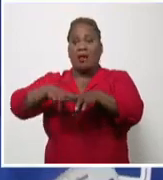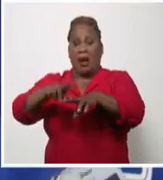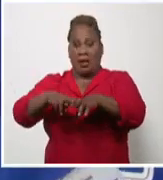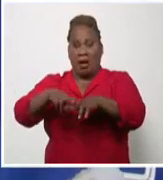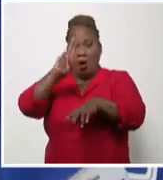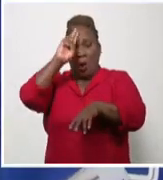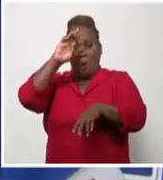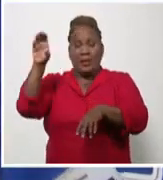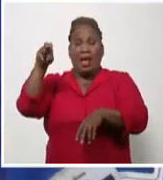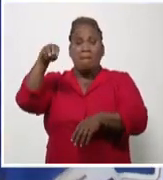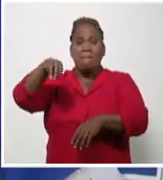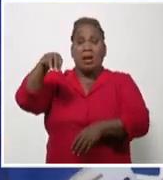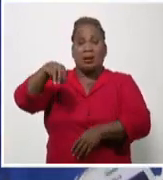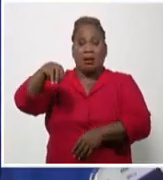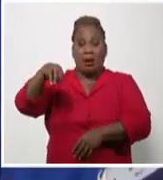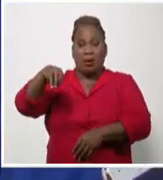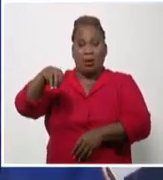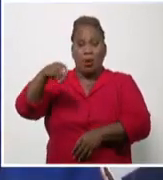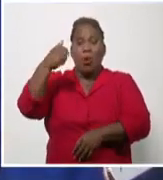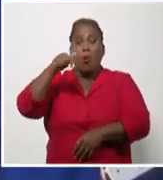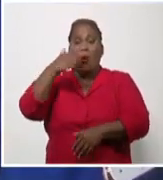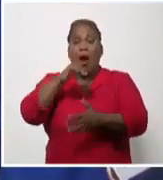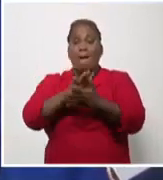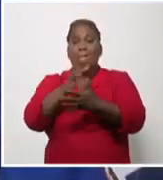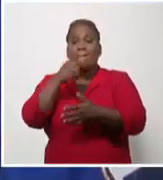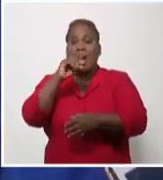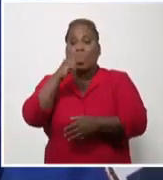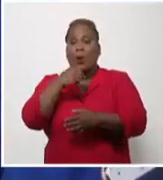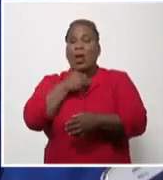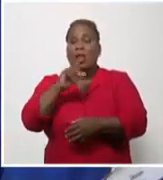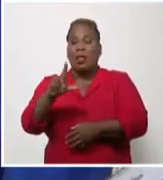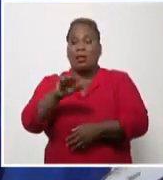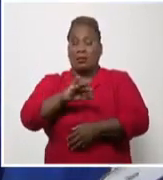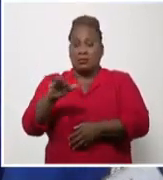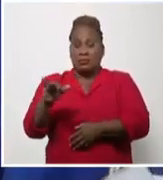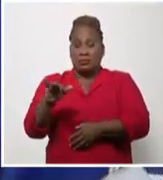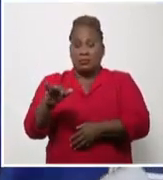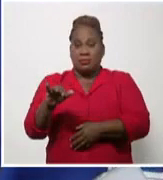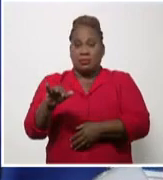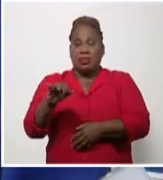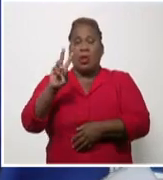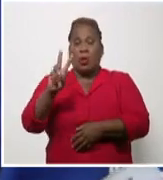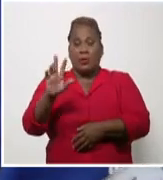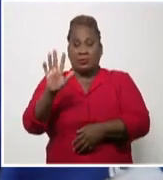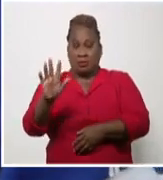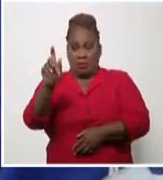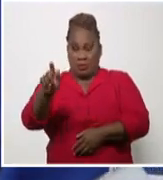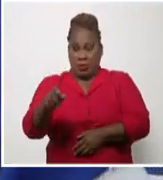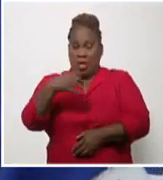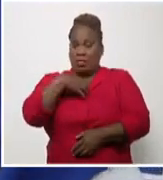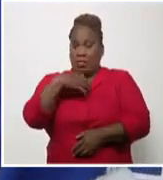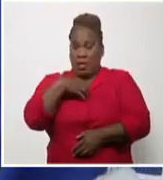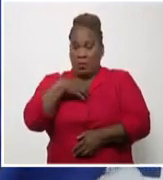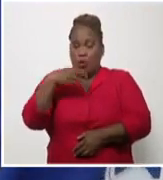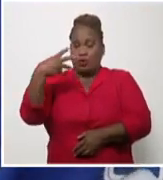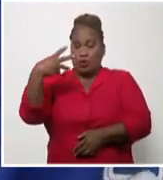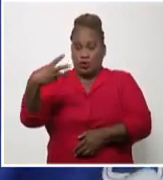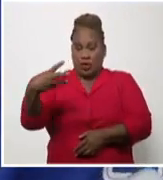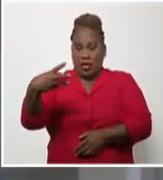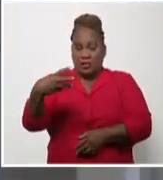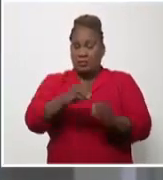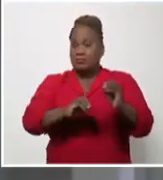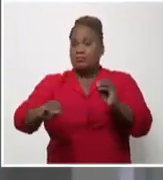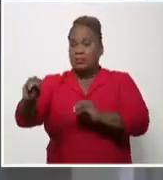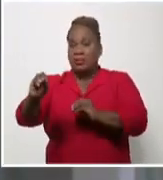encuentra en el hospital estables el resto de los 25 casos que tenemos tres fueron remitidos en miguel